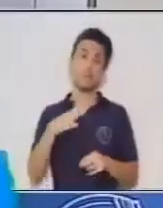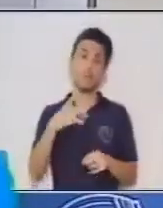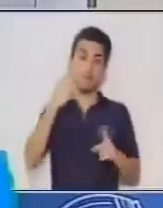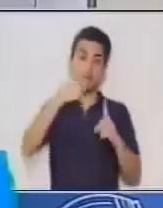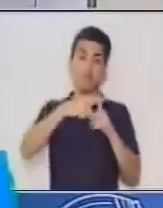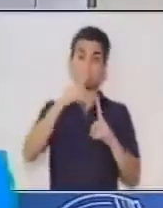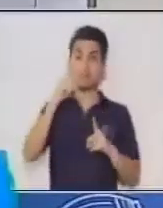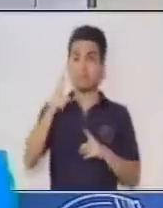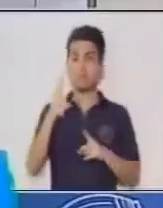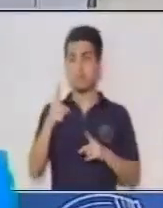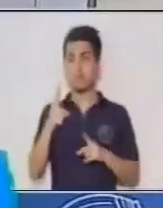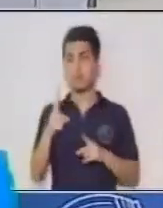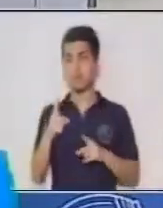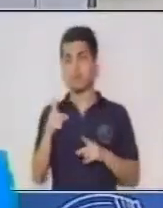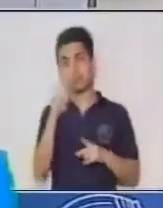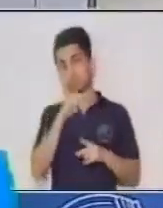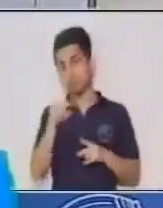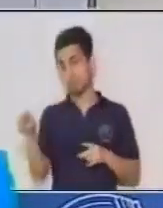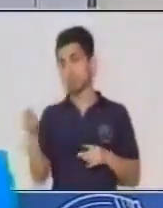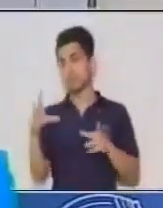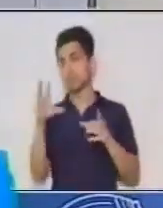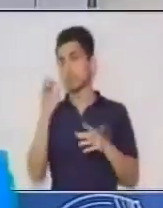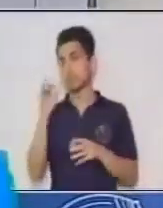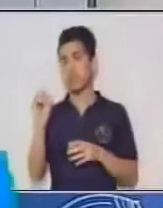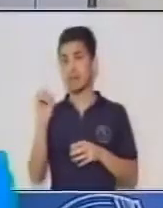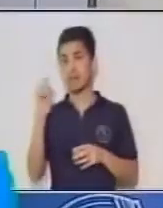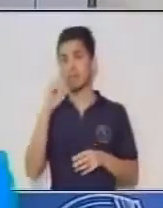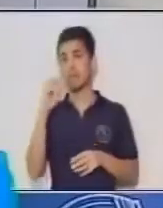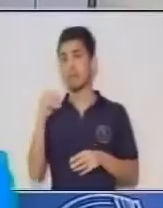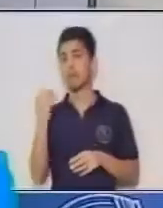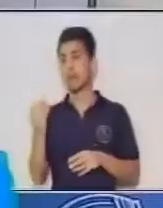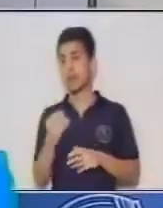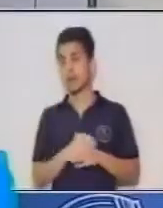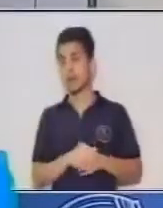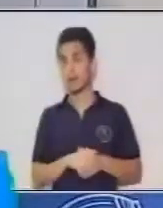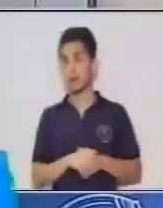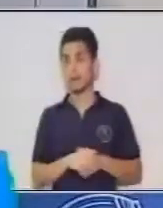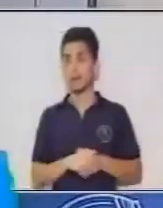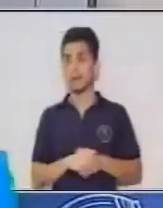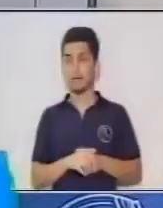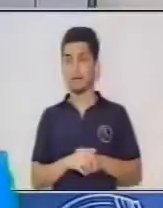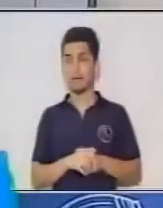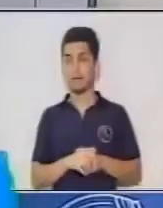más 1, se va a hacer 0 en x igual